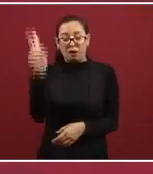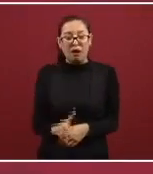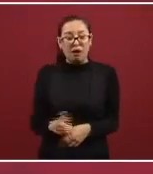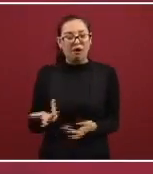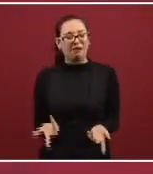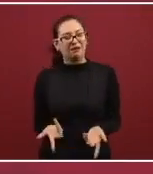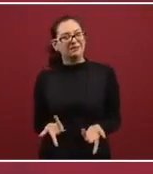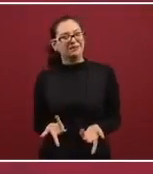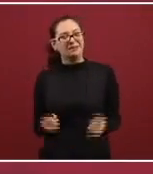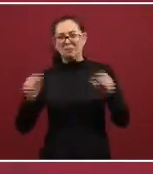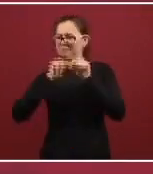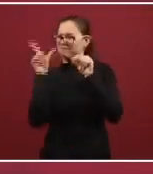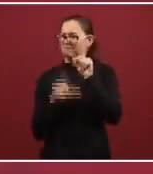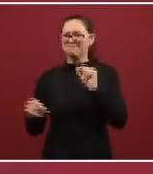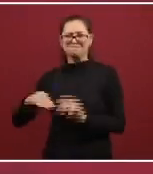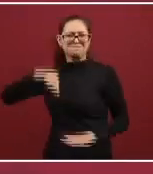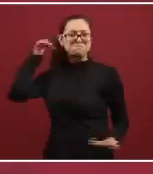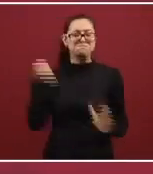Acabaron con todo.